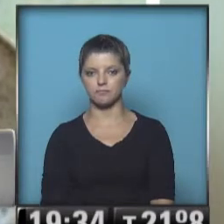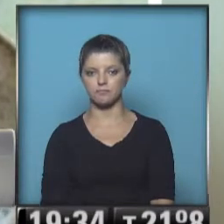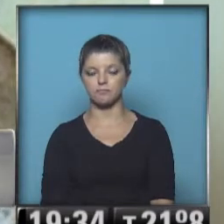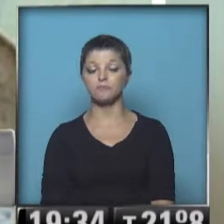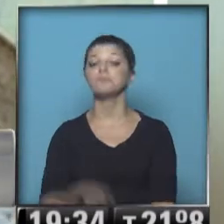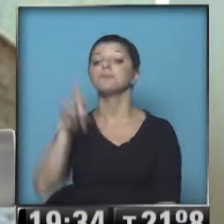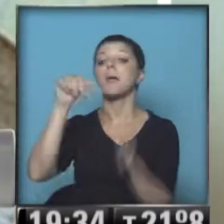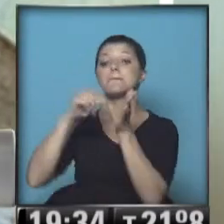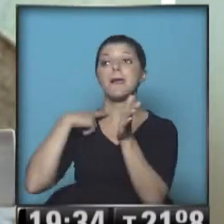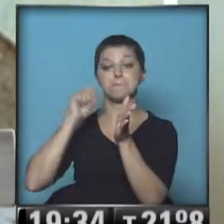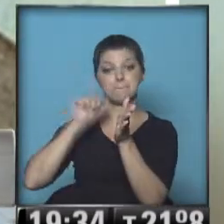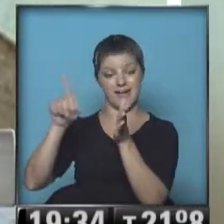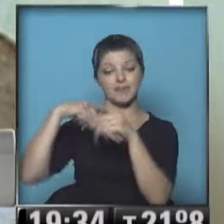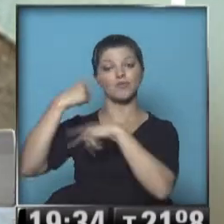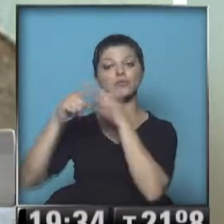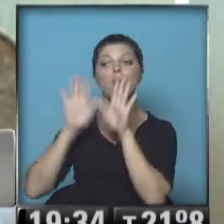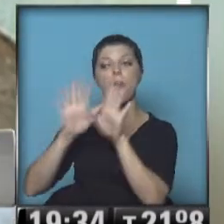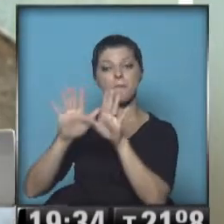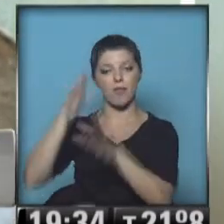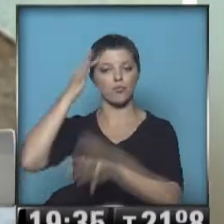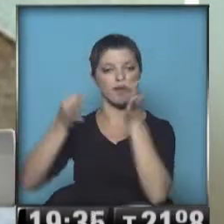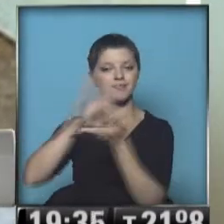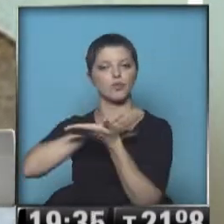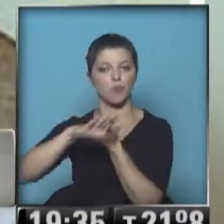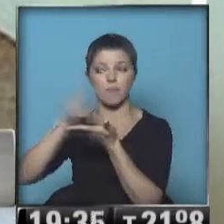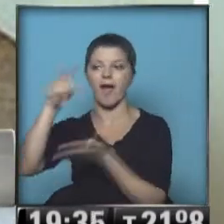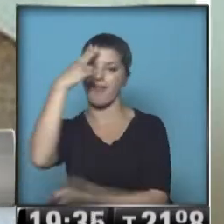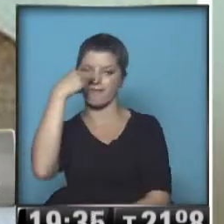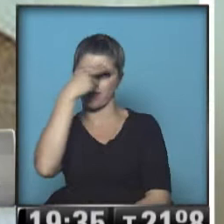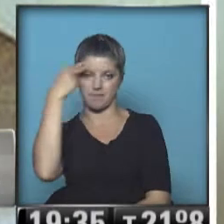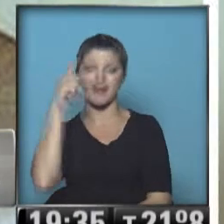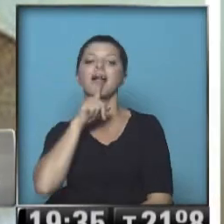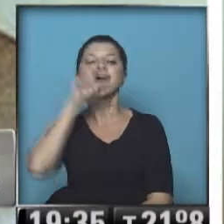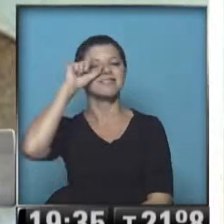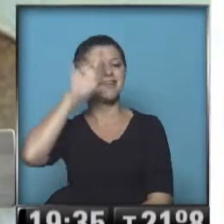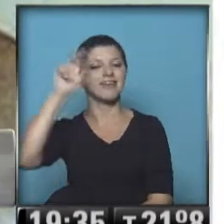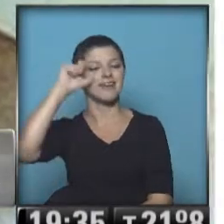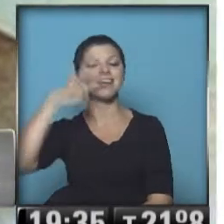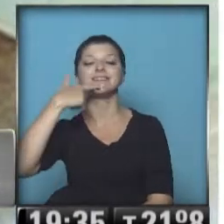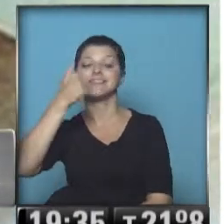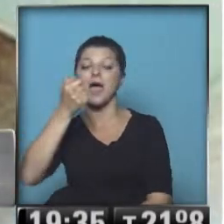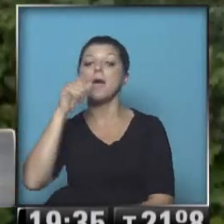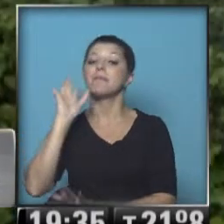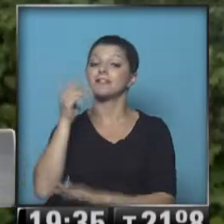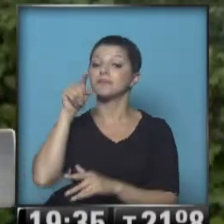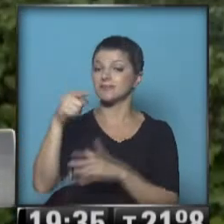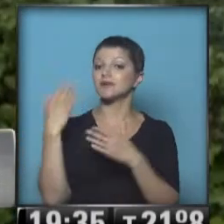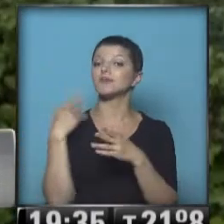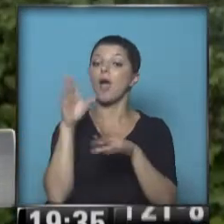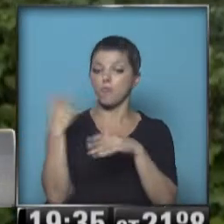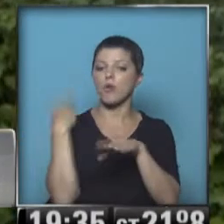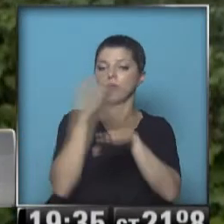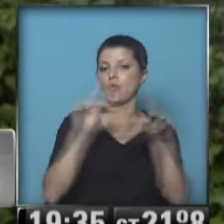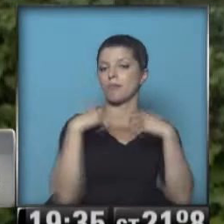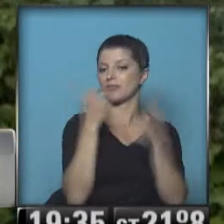En España se aguarda el resultado de un nuevo análisis de la enfermera Teresa Romero para decidir su salida del aislamiento, teniendo